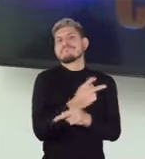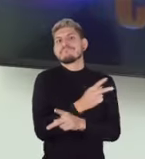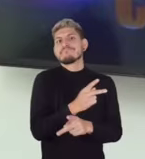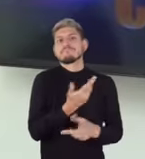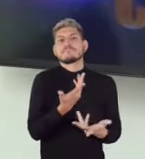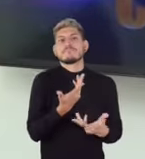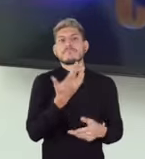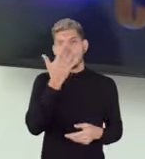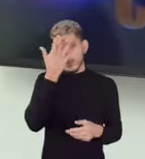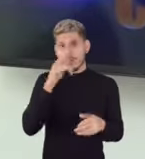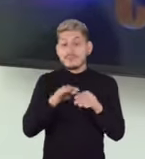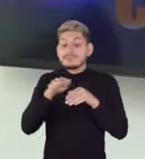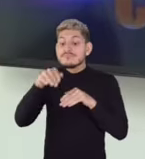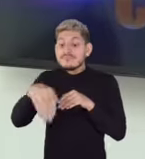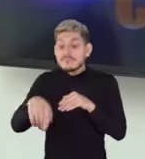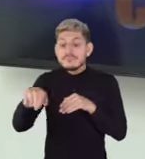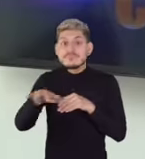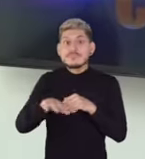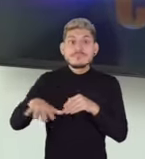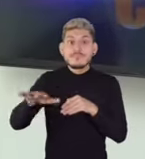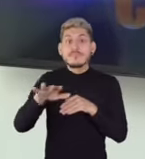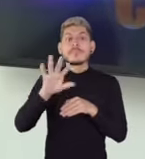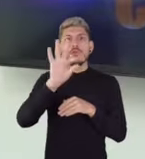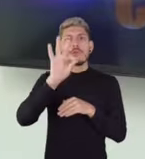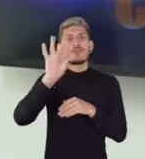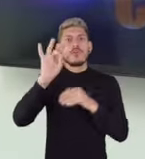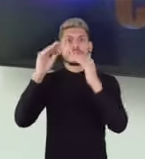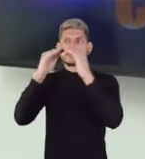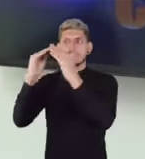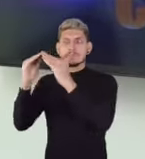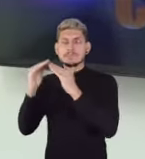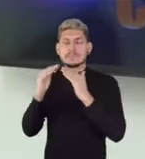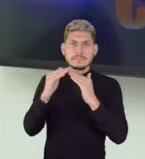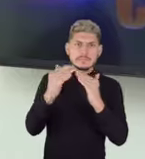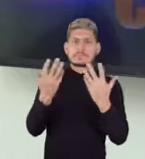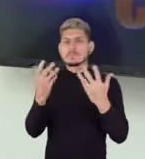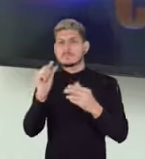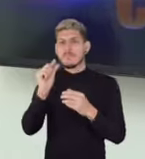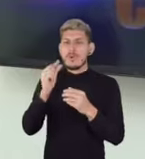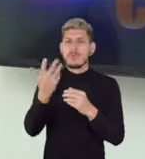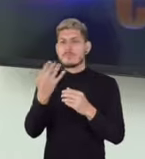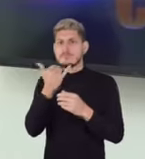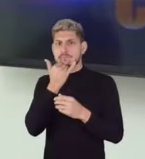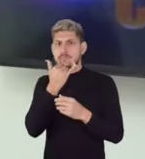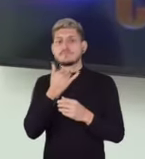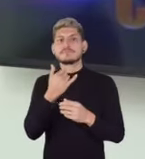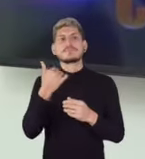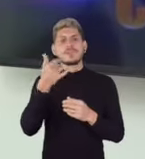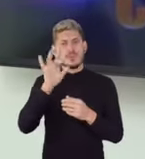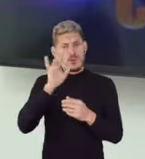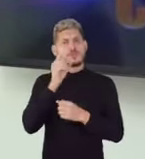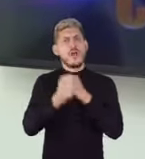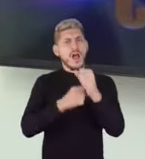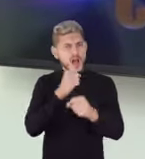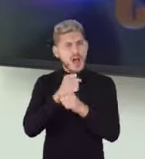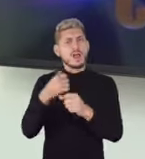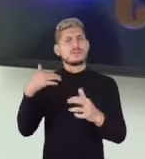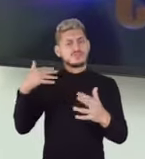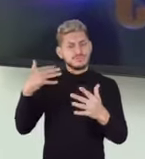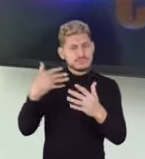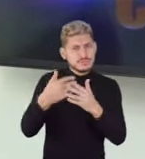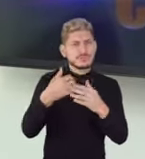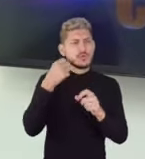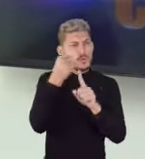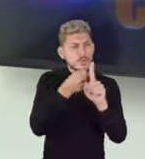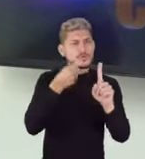de la quebrada Careta somos 98 predios que están afectados. Tenemos hace 18 años vamos en la lucha. Realmente las quebradas se han